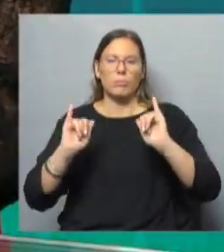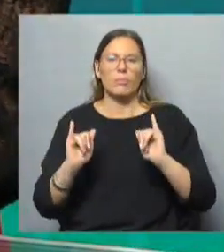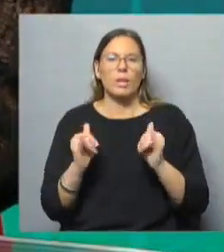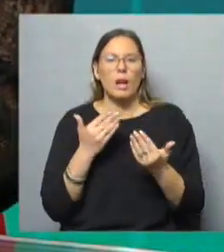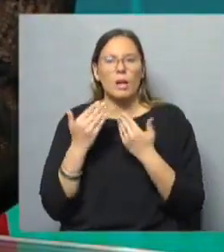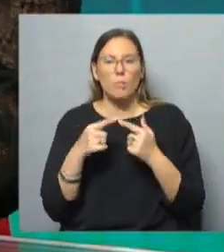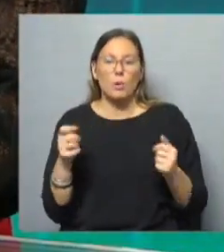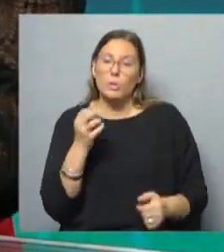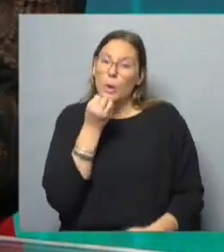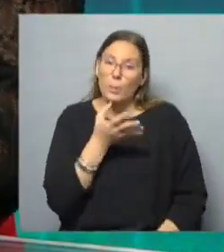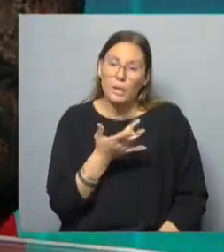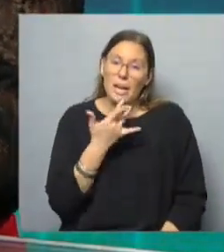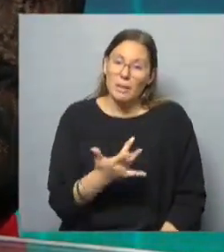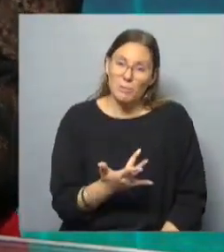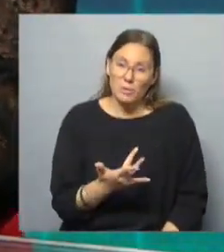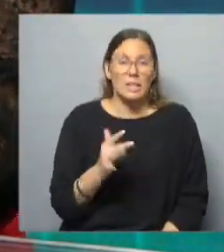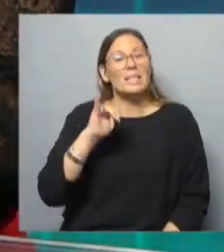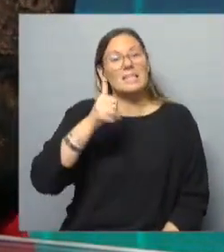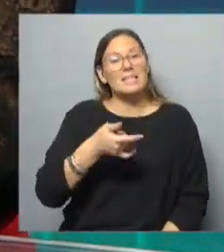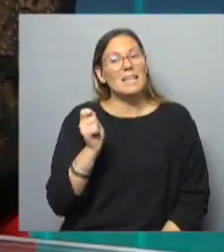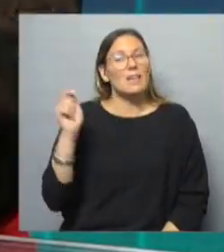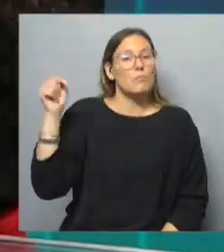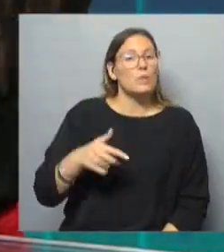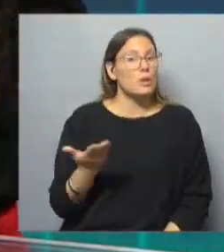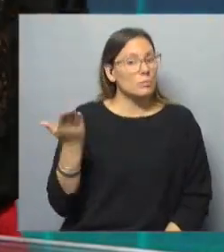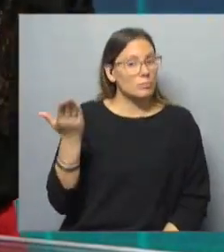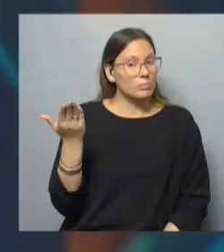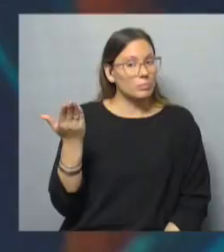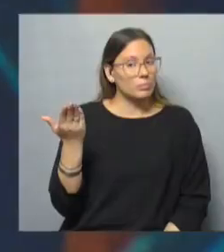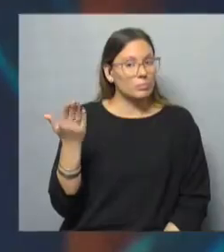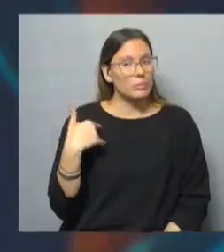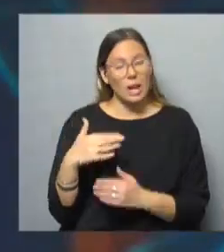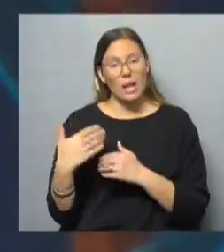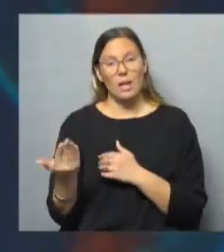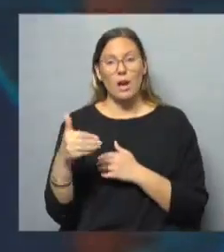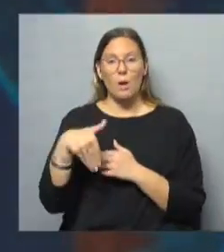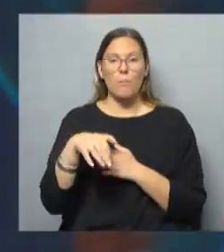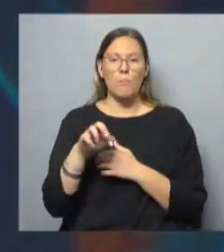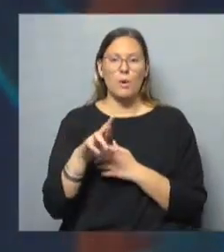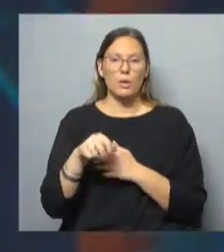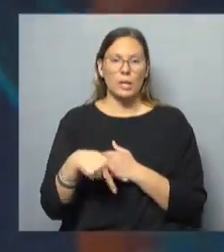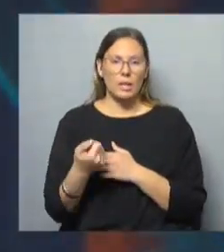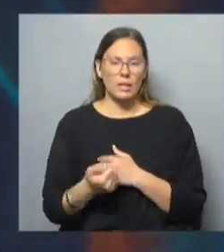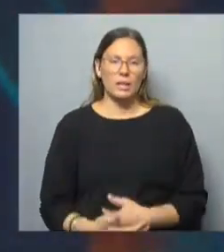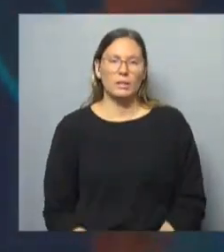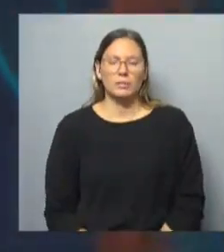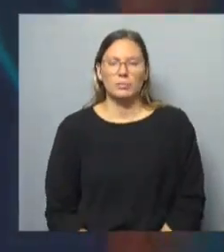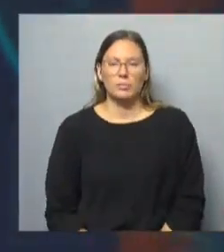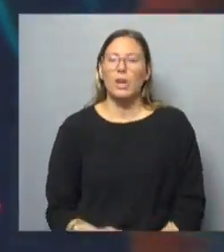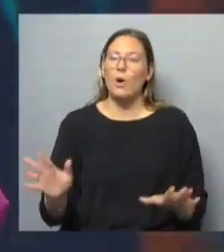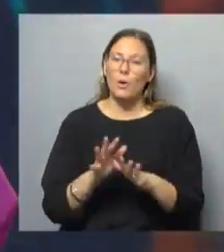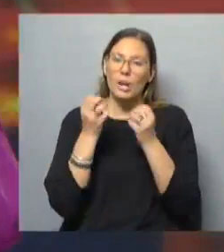de cosas buenísimas. Y hermosas. Claro que sí. ¿A quién tenemos acá? A mi lado, Morena Ferreira. Hola, hola,